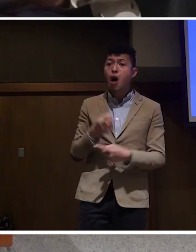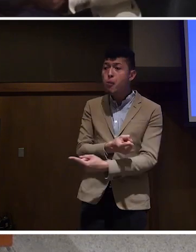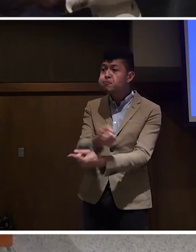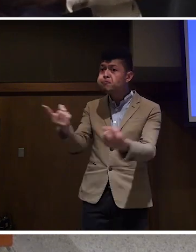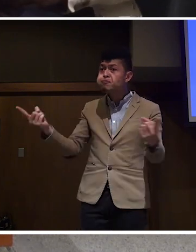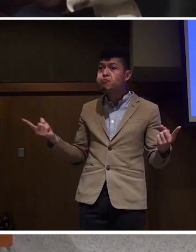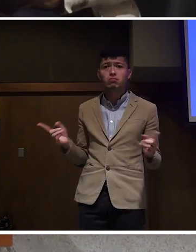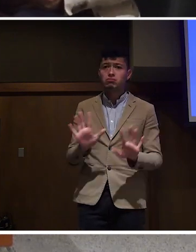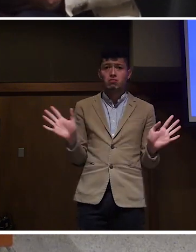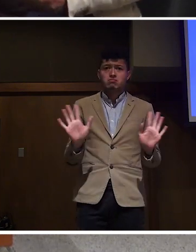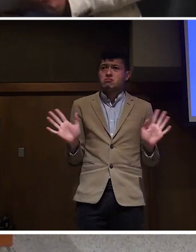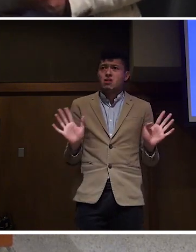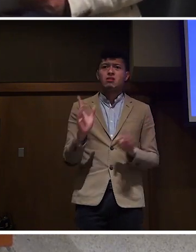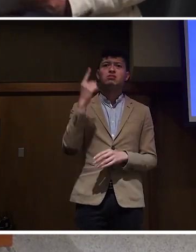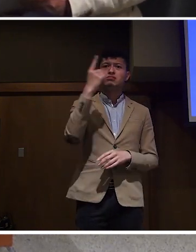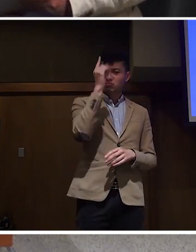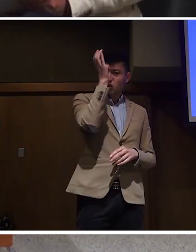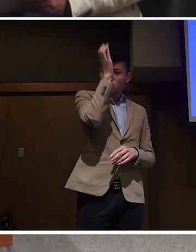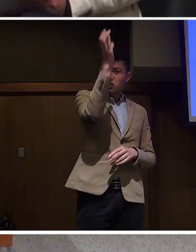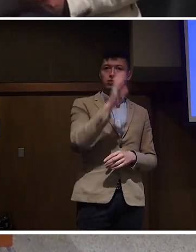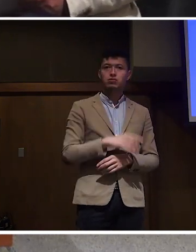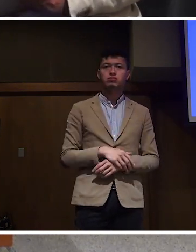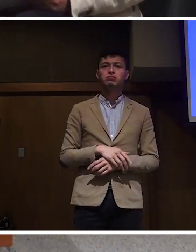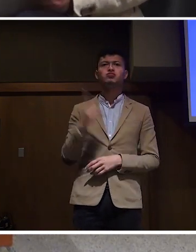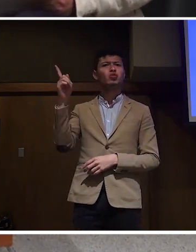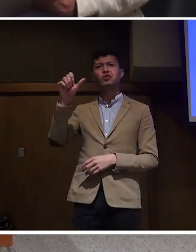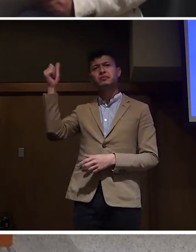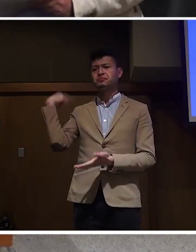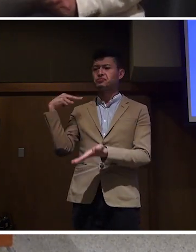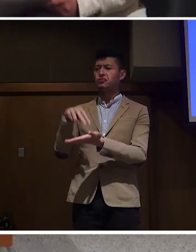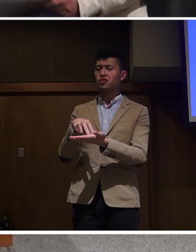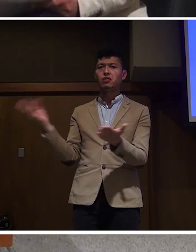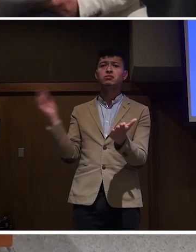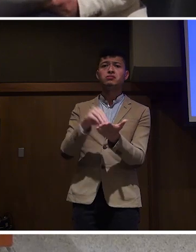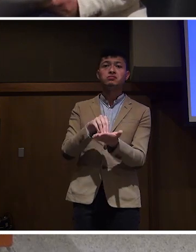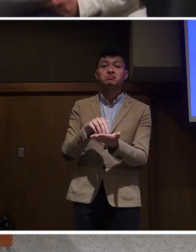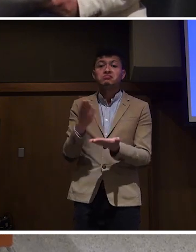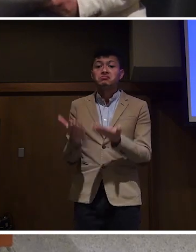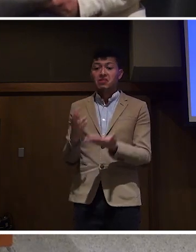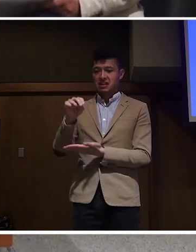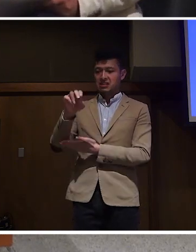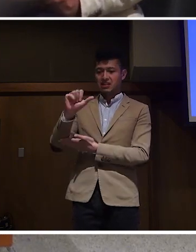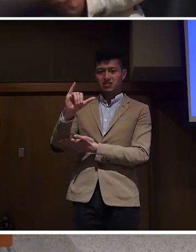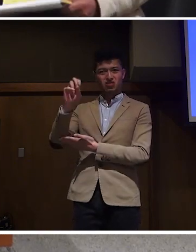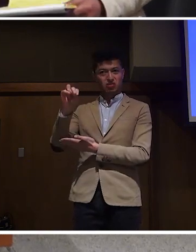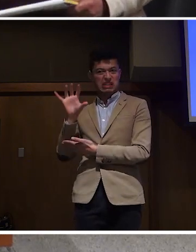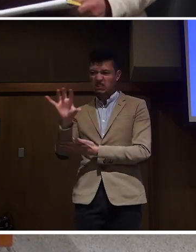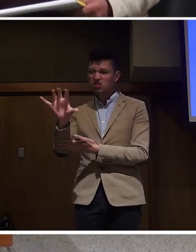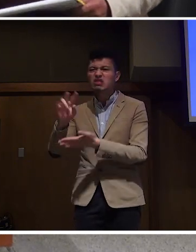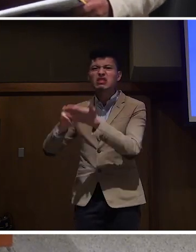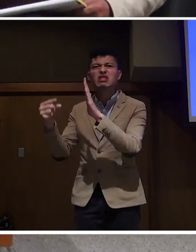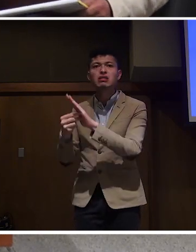autor escribió que la nación es aquello que los nacionalistas quieren que sea. Y realmente